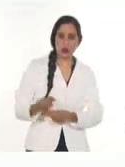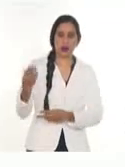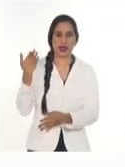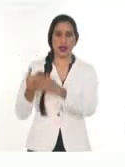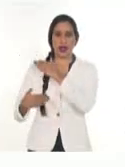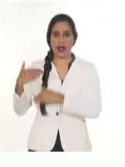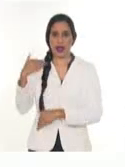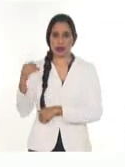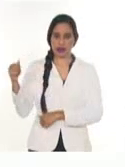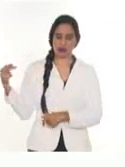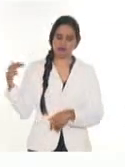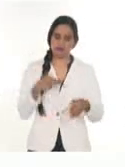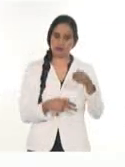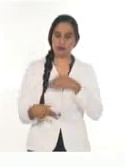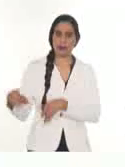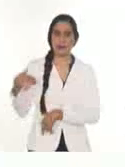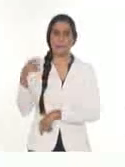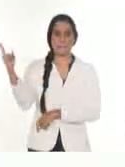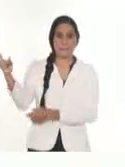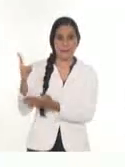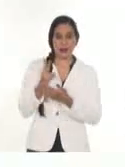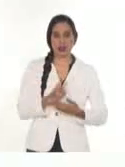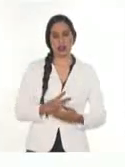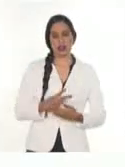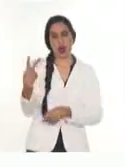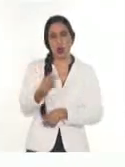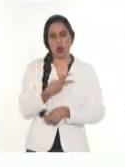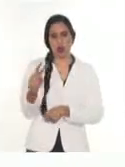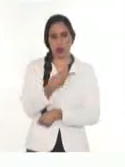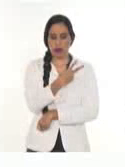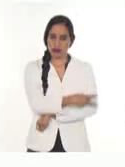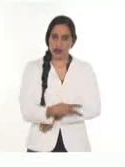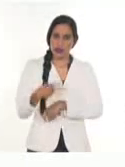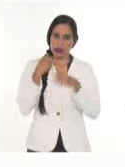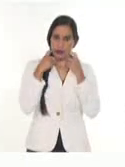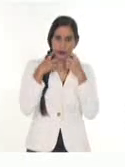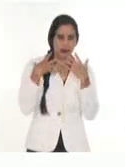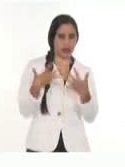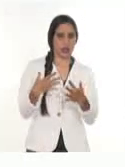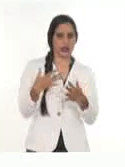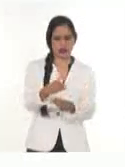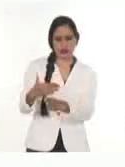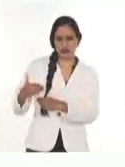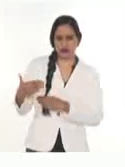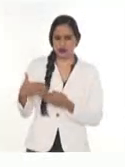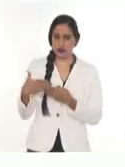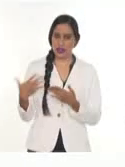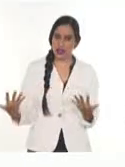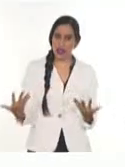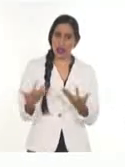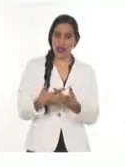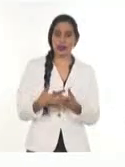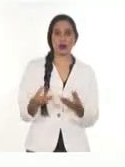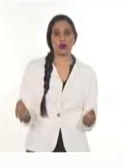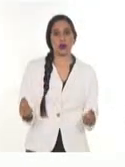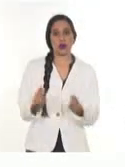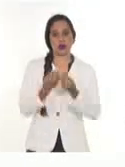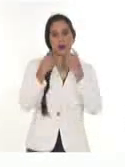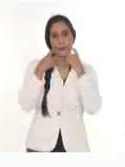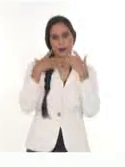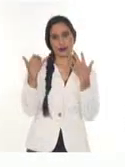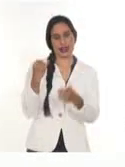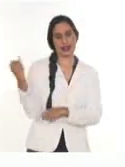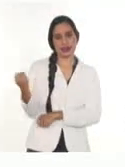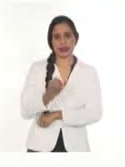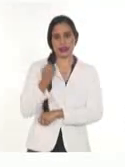los estrechos nexos entre ambos países, que poseen muchas coincidencias en aspectos de la arena internacional, señaló el canciller de la